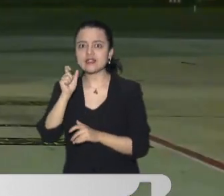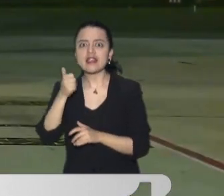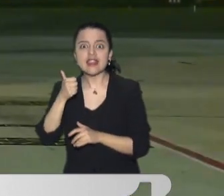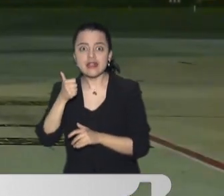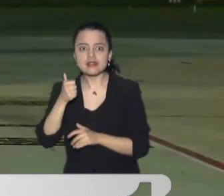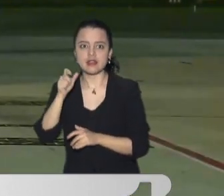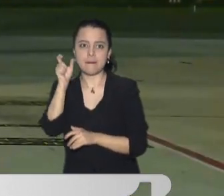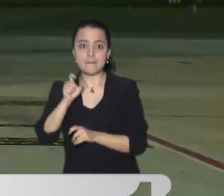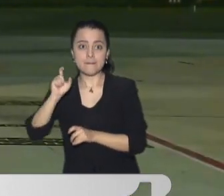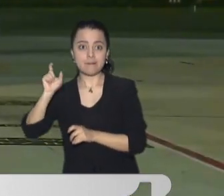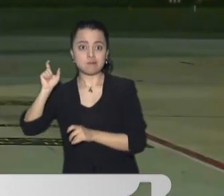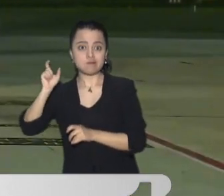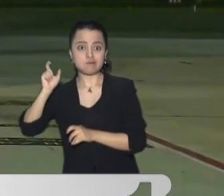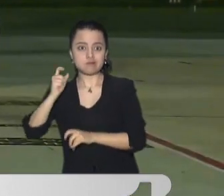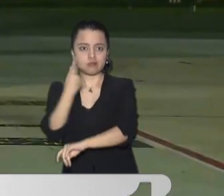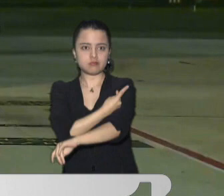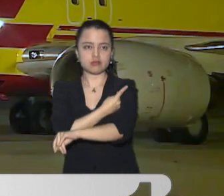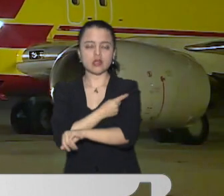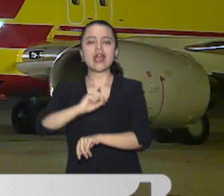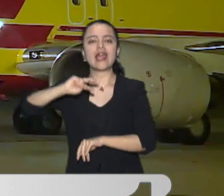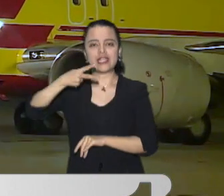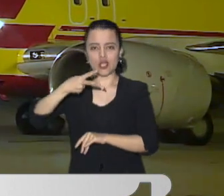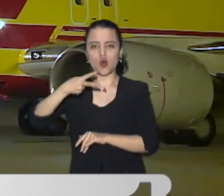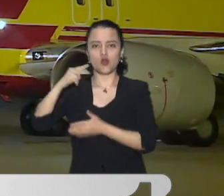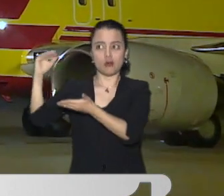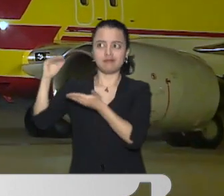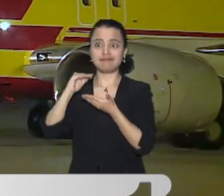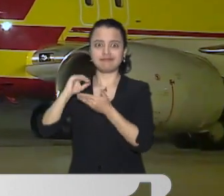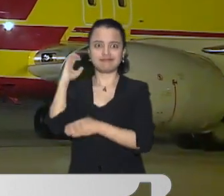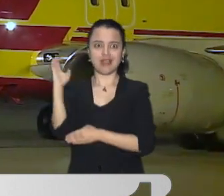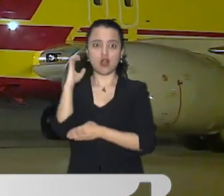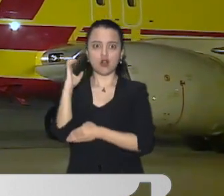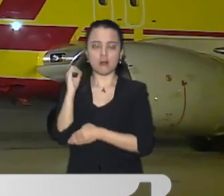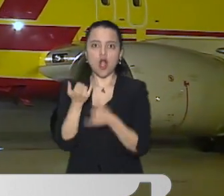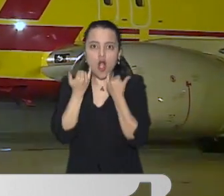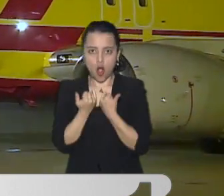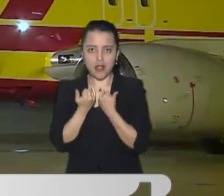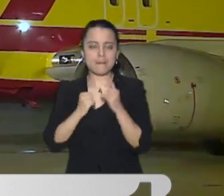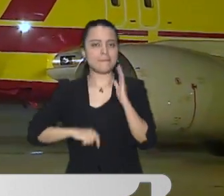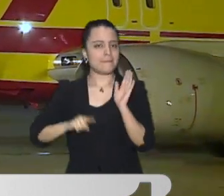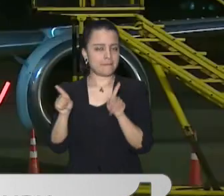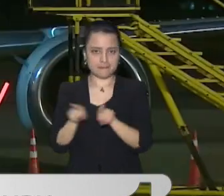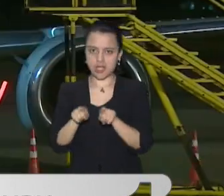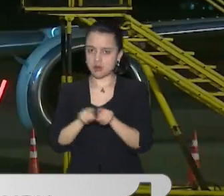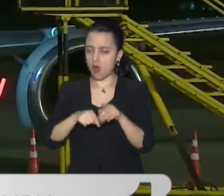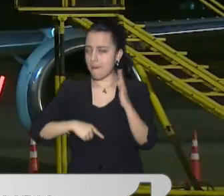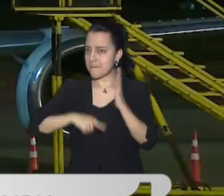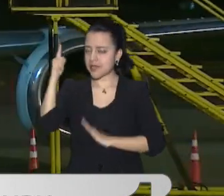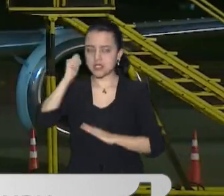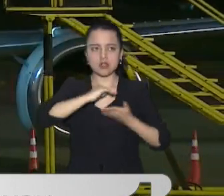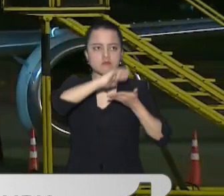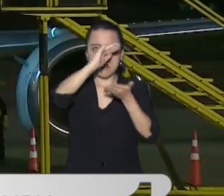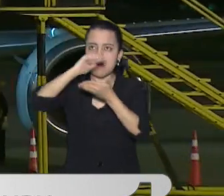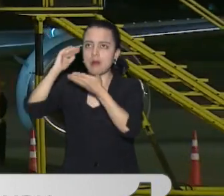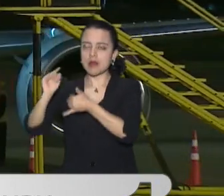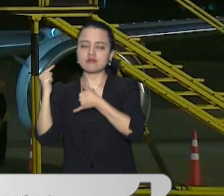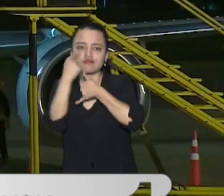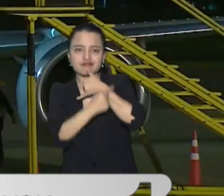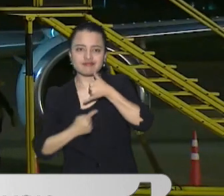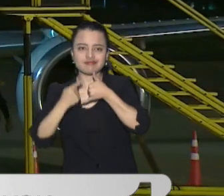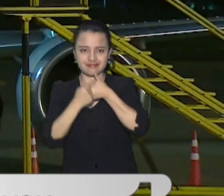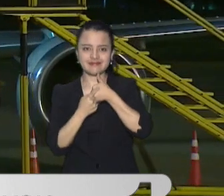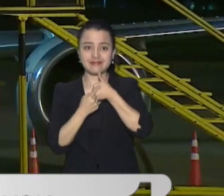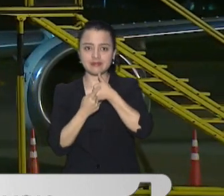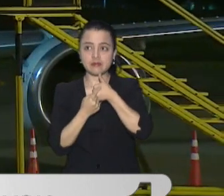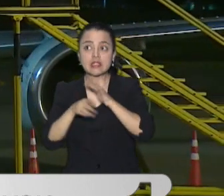Pfizer. Recordemos que este es el segundo lote que llega a Colombia. Desde hoy podrían ser distribuidas estas dosis a lo largo y ancho del territorio nacional.